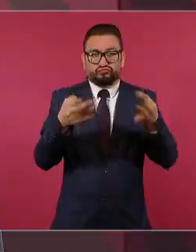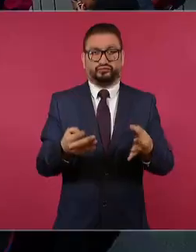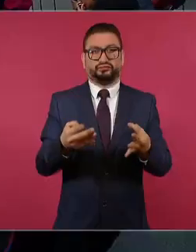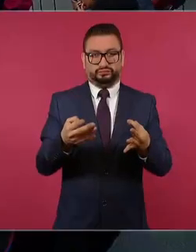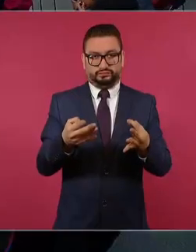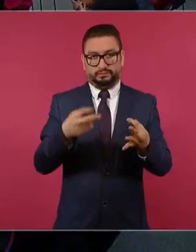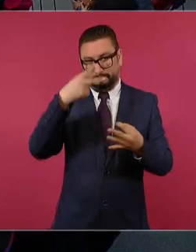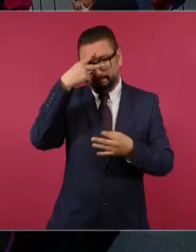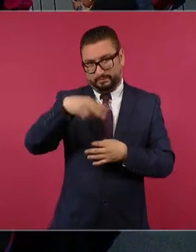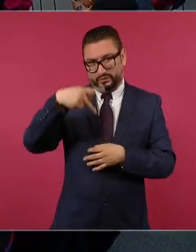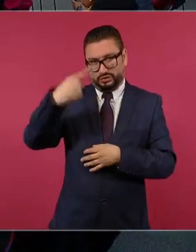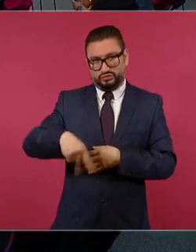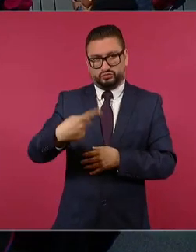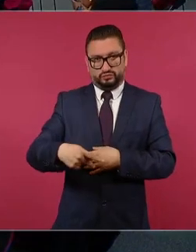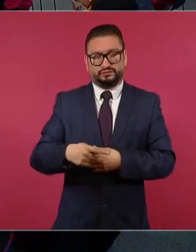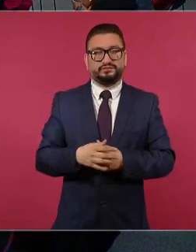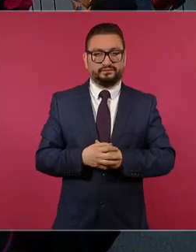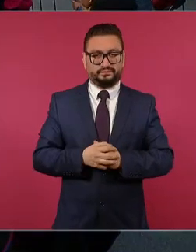de México.